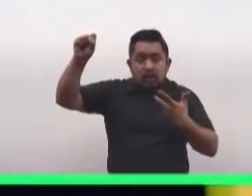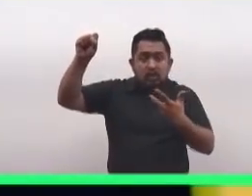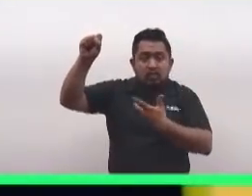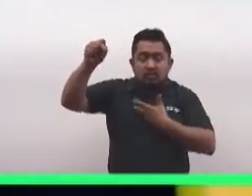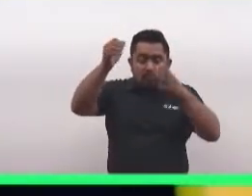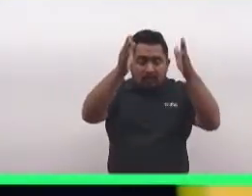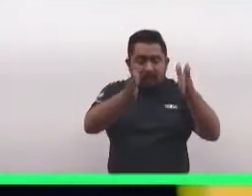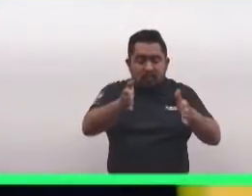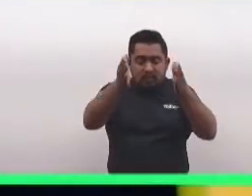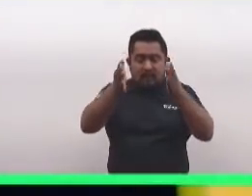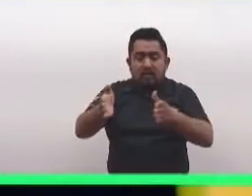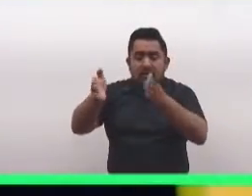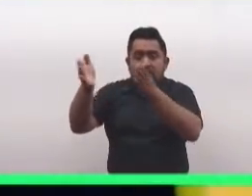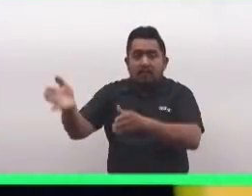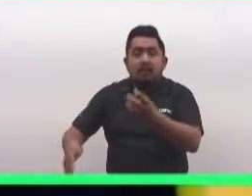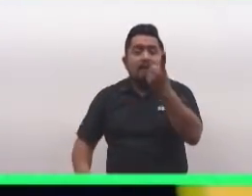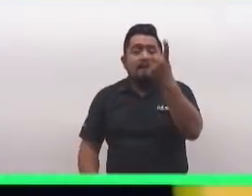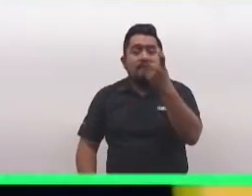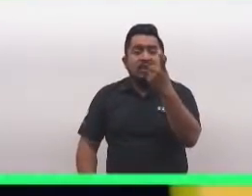orden